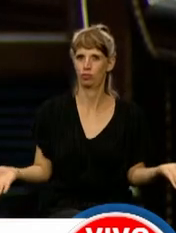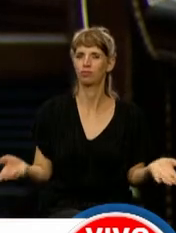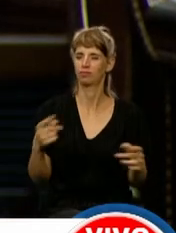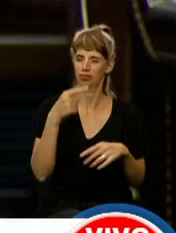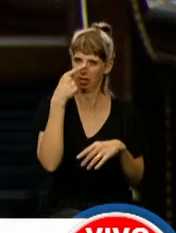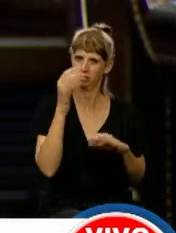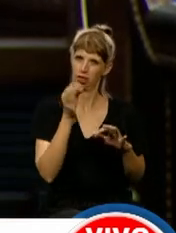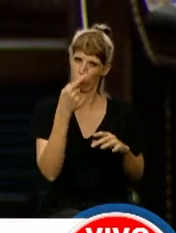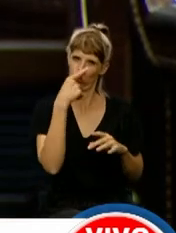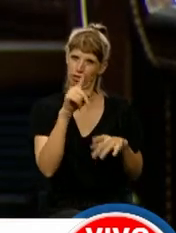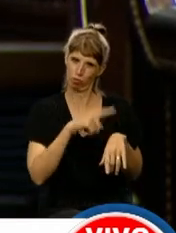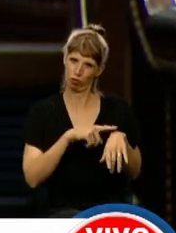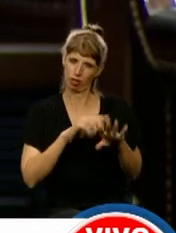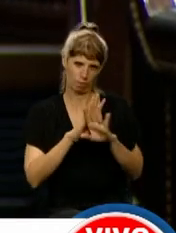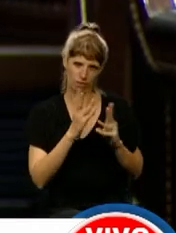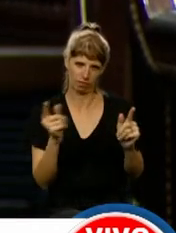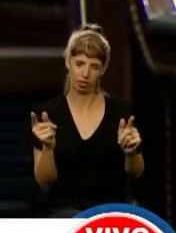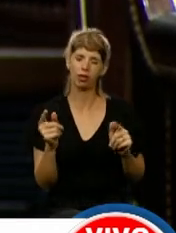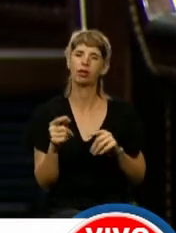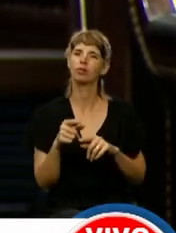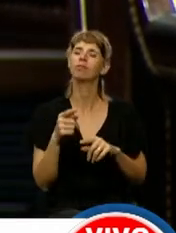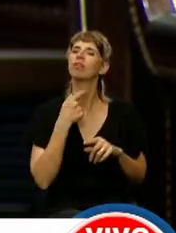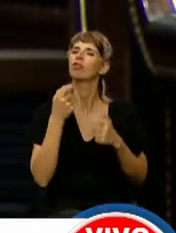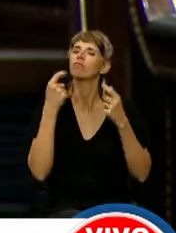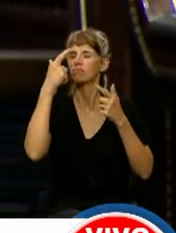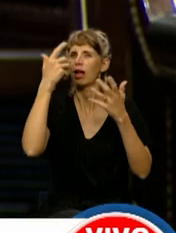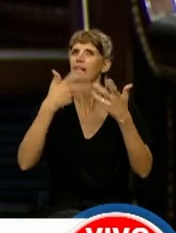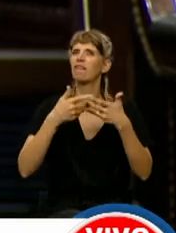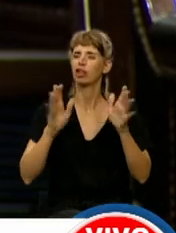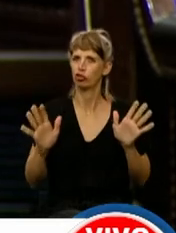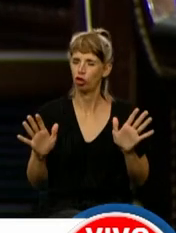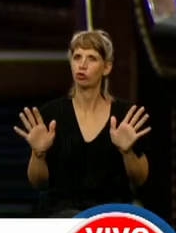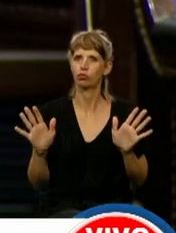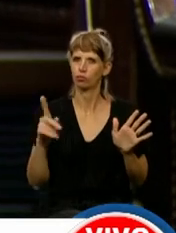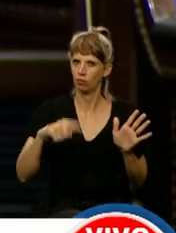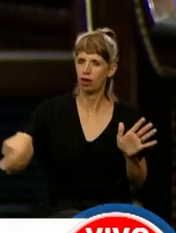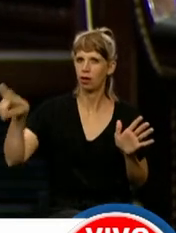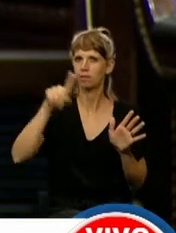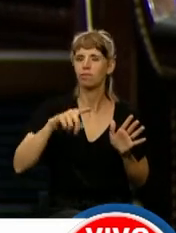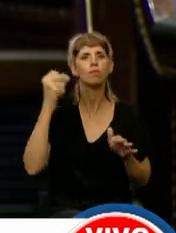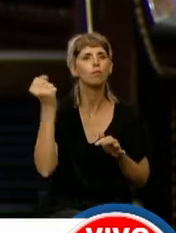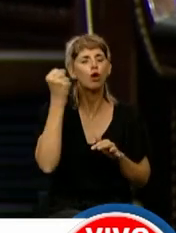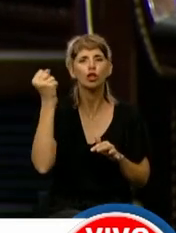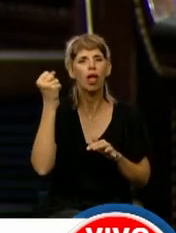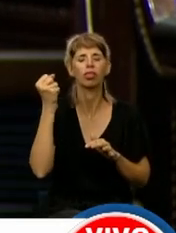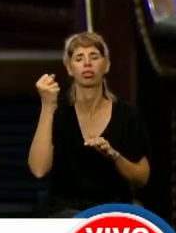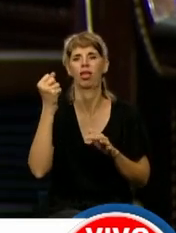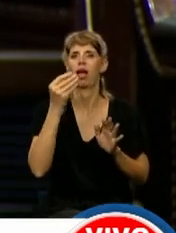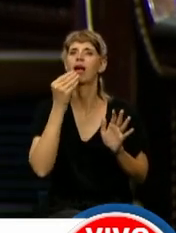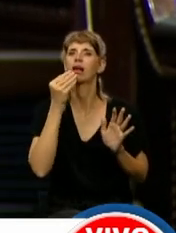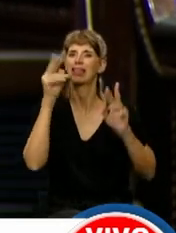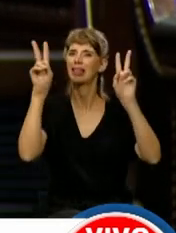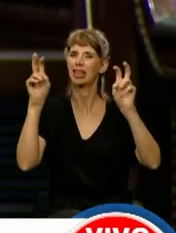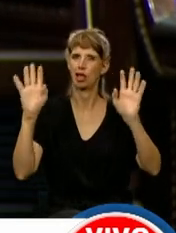porque sé que ya estoy en el tiempo a modo de reflexión creo que tenemos que tener muy en cuenta la alimentación lo que queremos impulsar